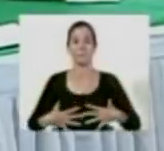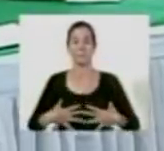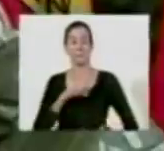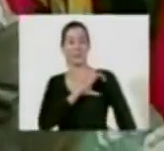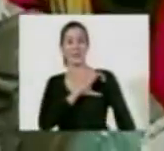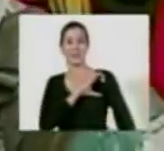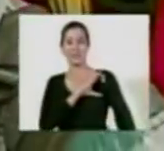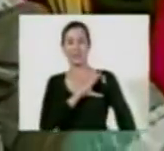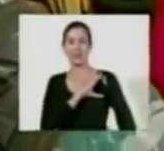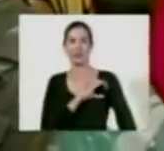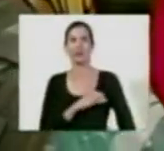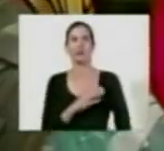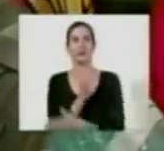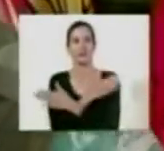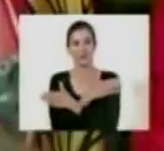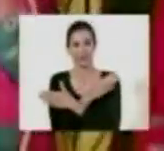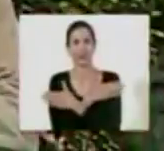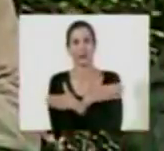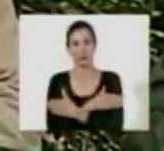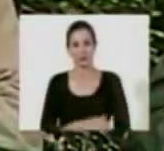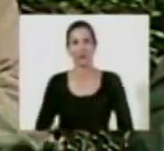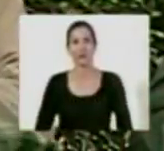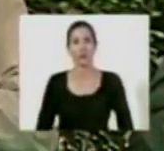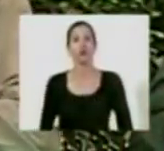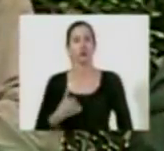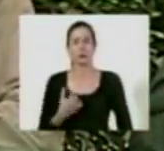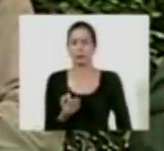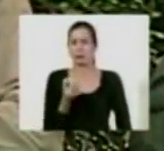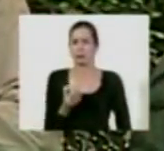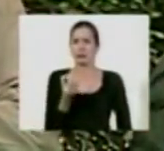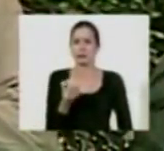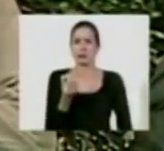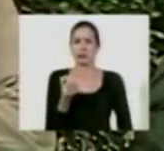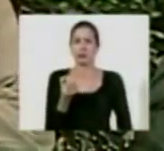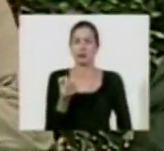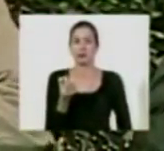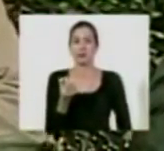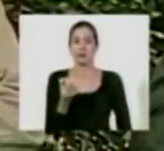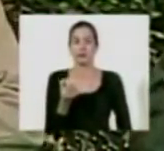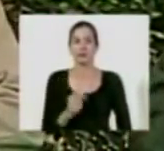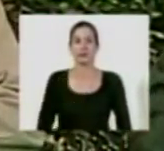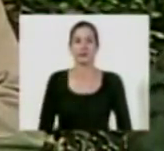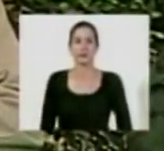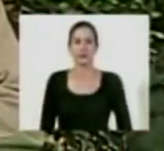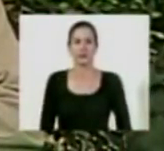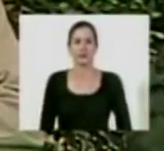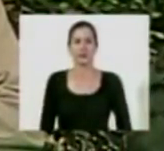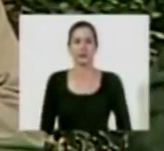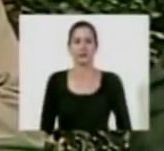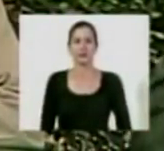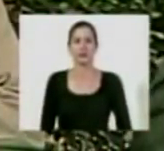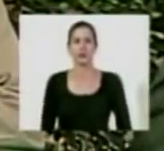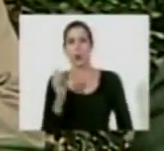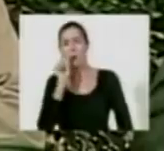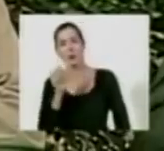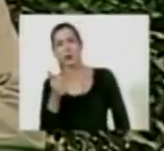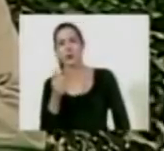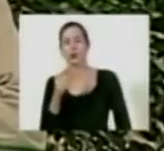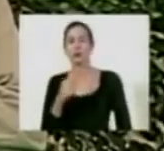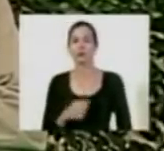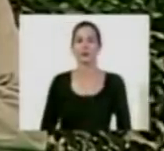felicito. Yo estuve muy tentado, mayor general Cruz Arteaga,